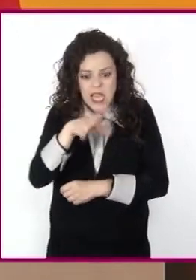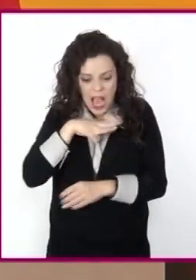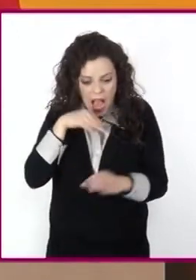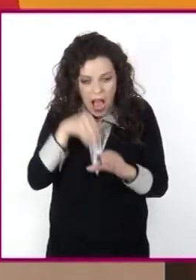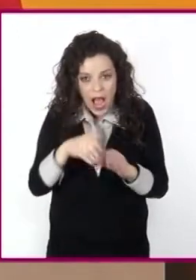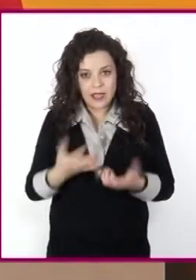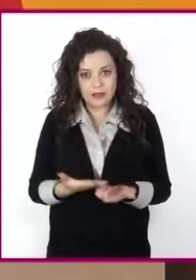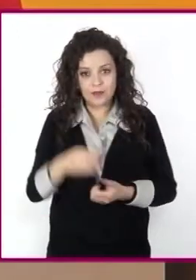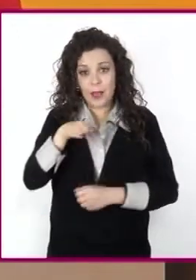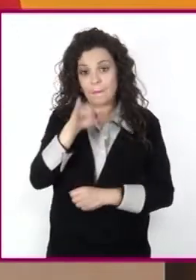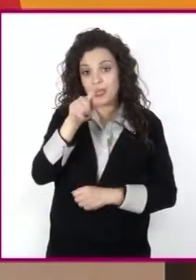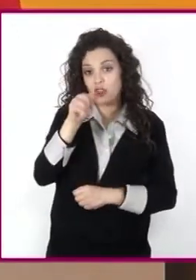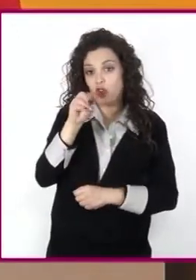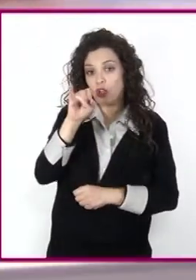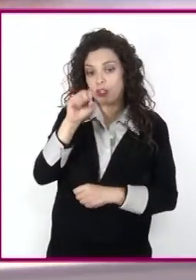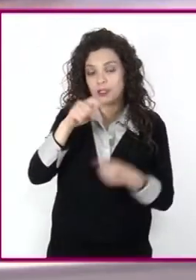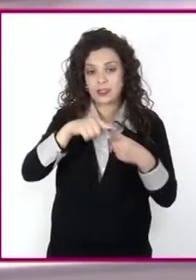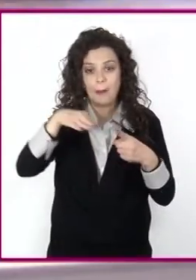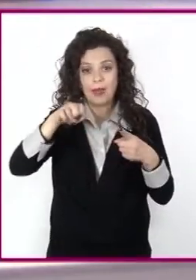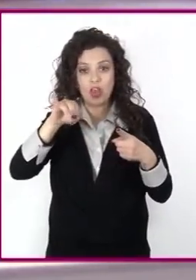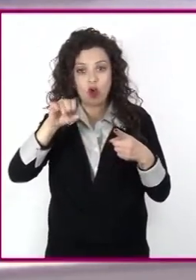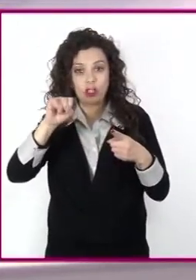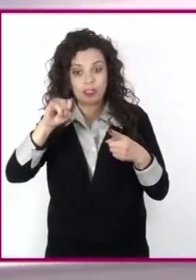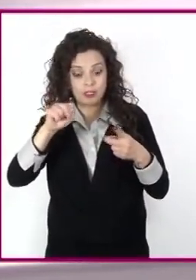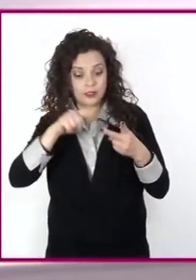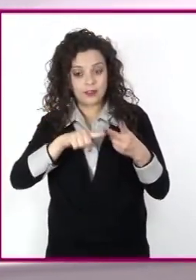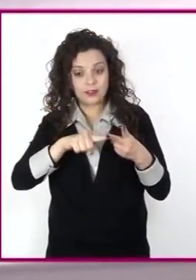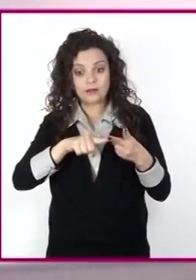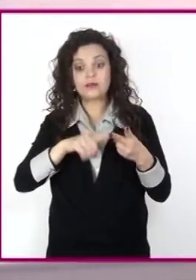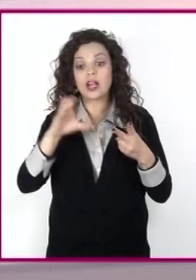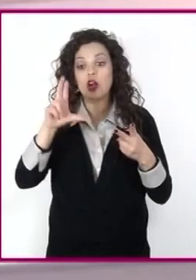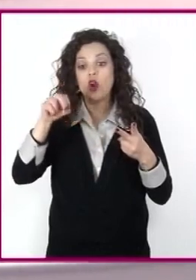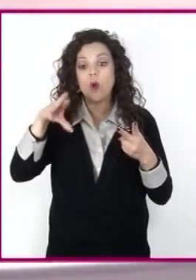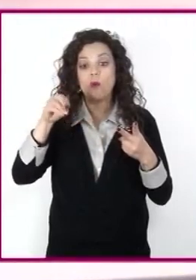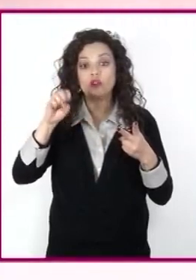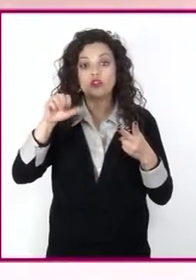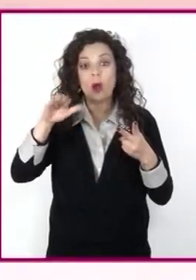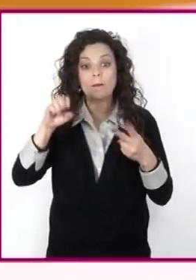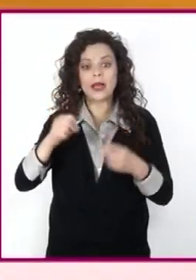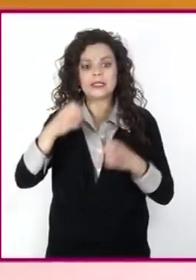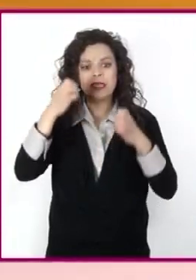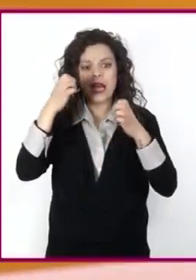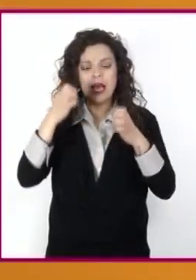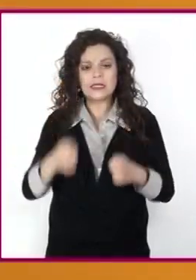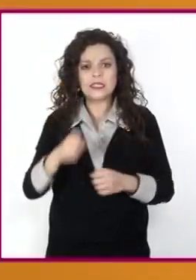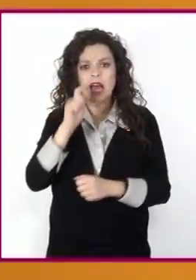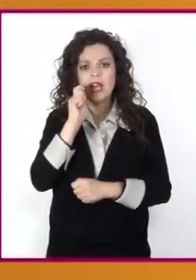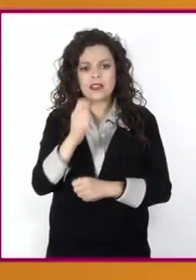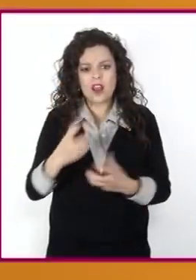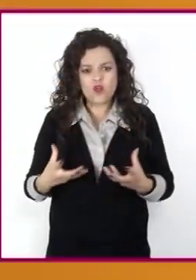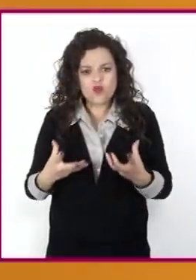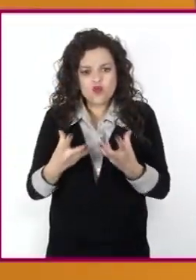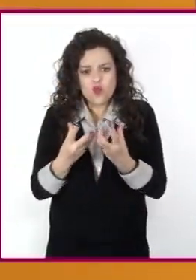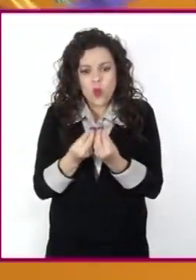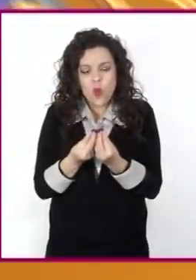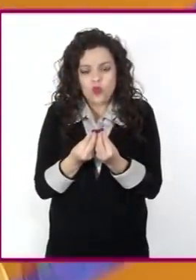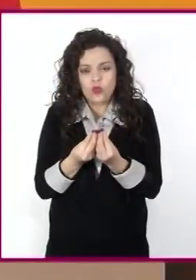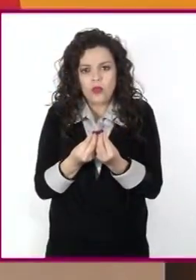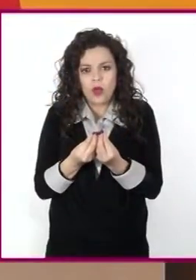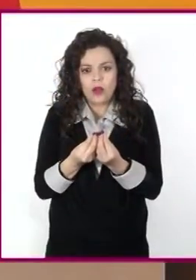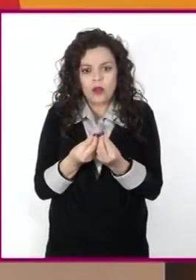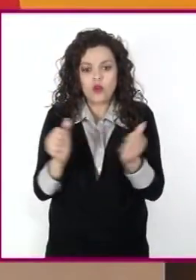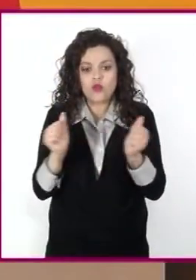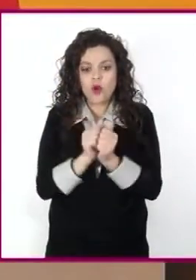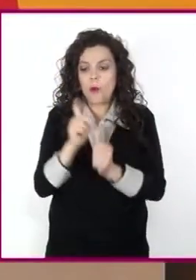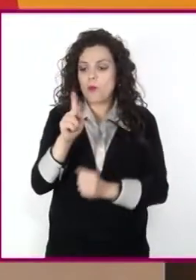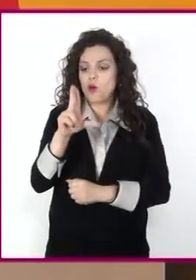la meiosis, los cromosomas mantienen al ADN enrollado apretadamente alrededor de unas